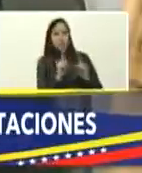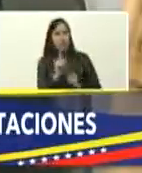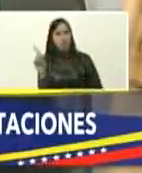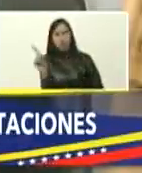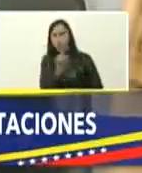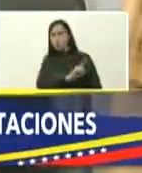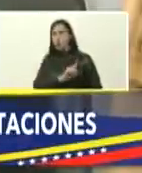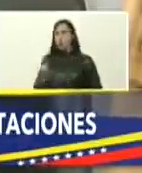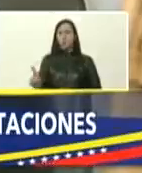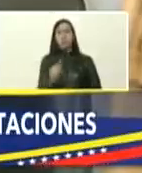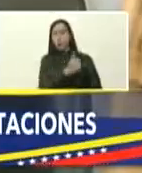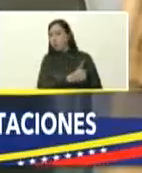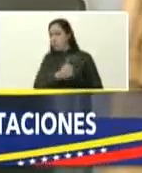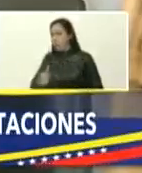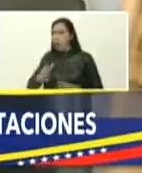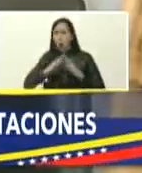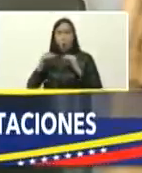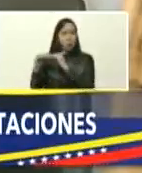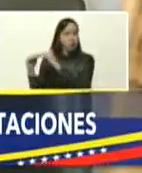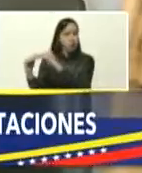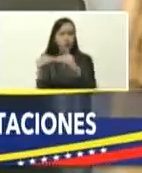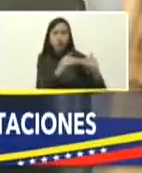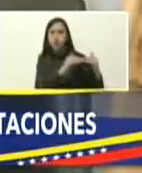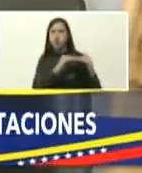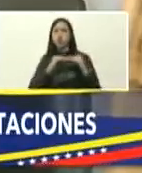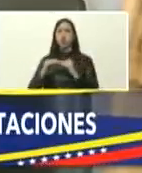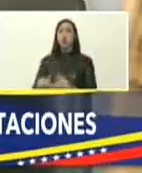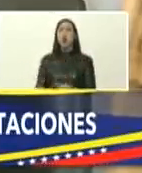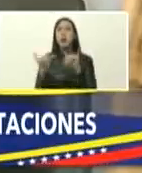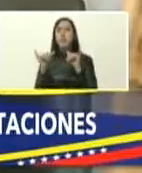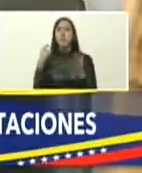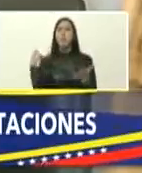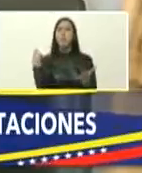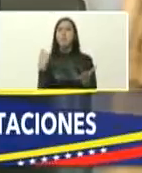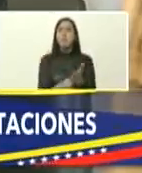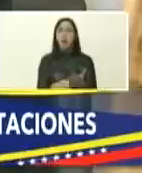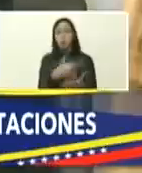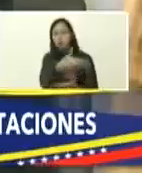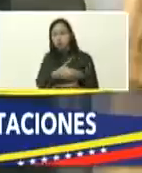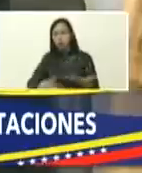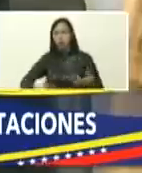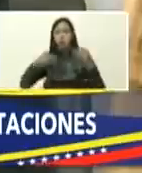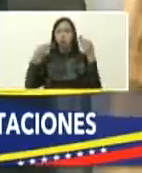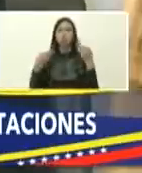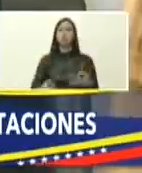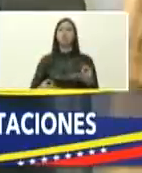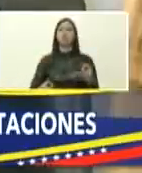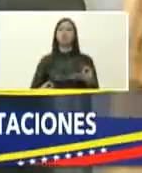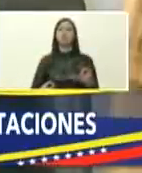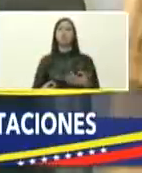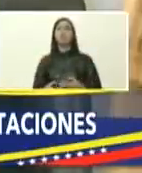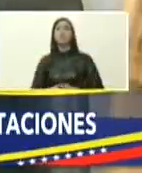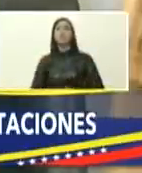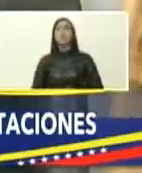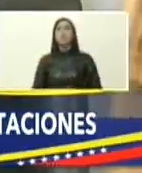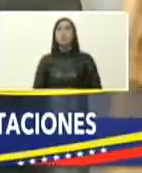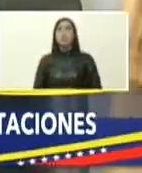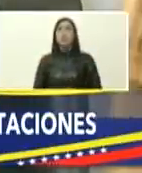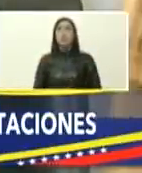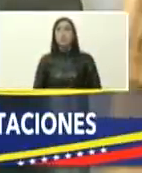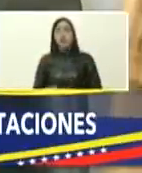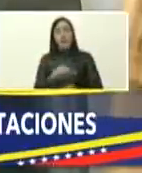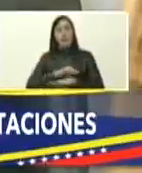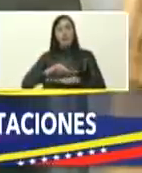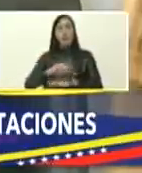en los aeropuertos. Todos se van a regir por el mismo decreto y todos se van a regir por las mismas tarifas establecidas por el